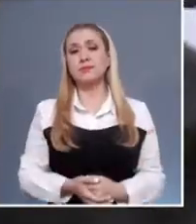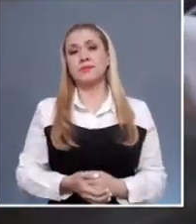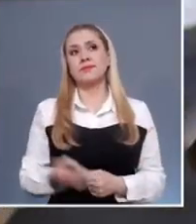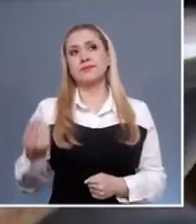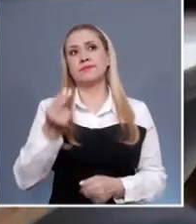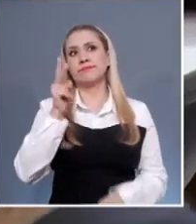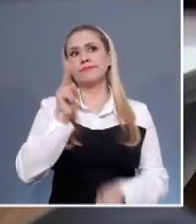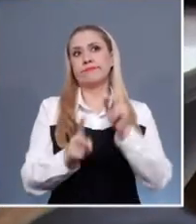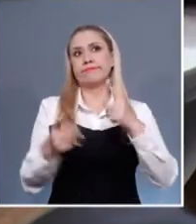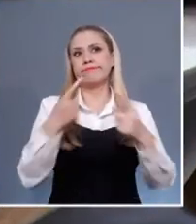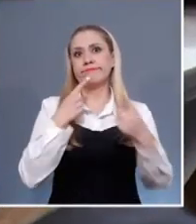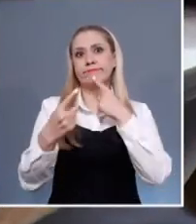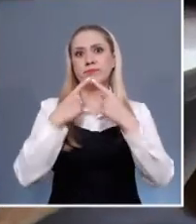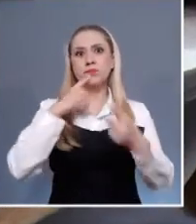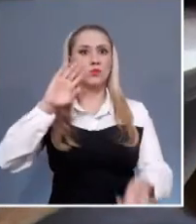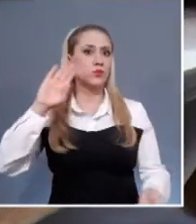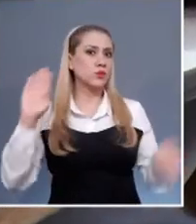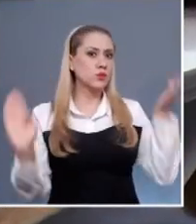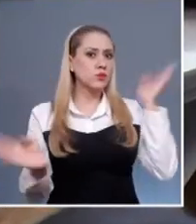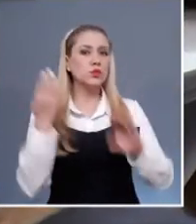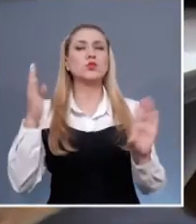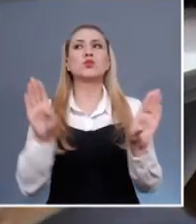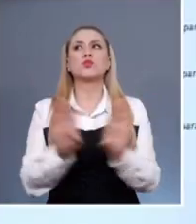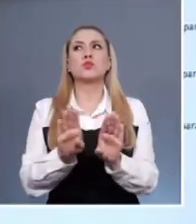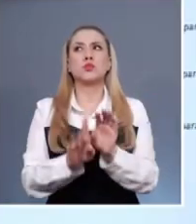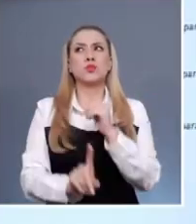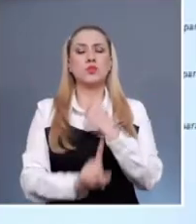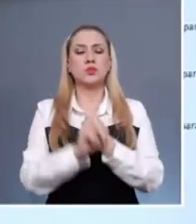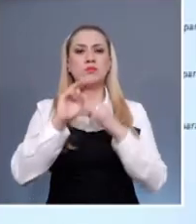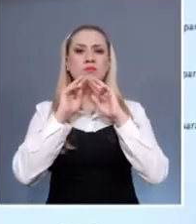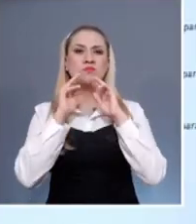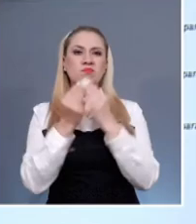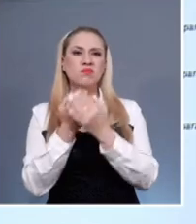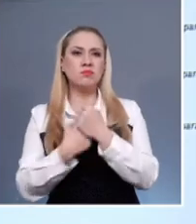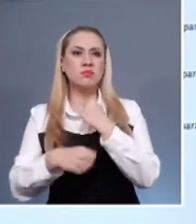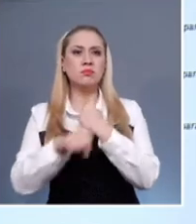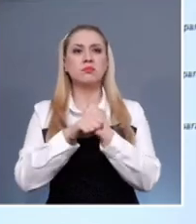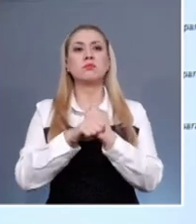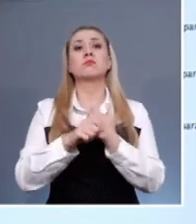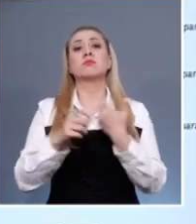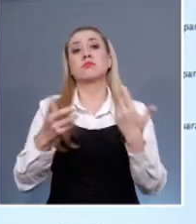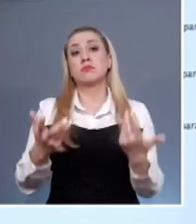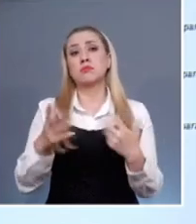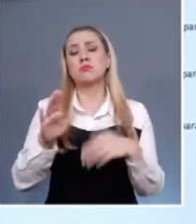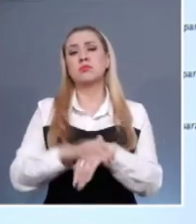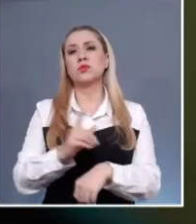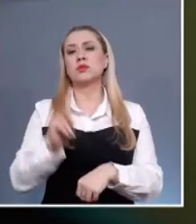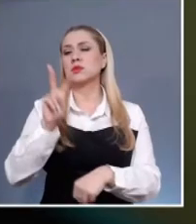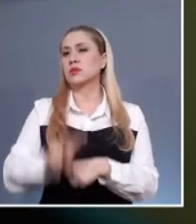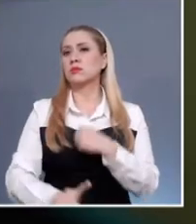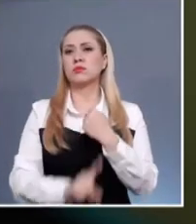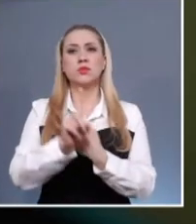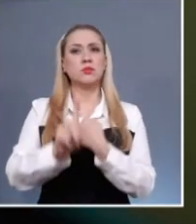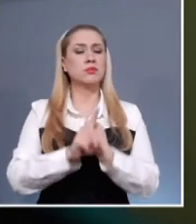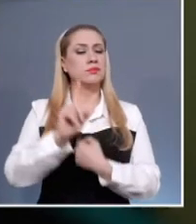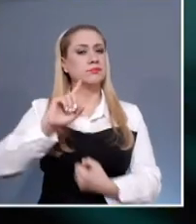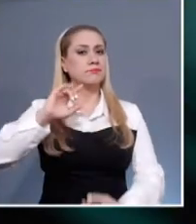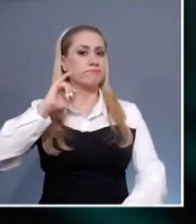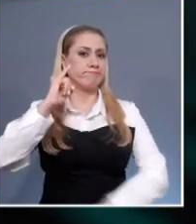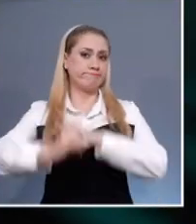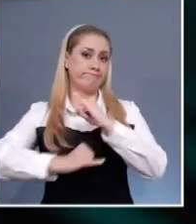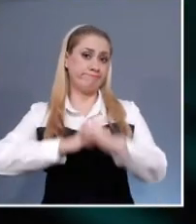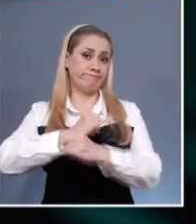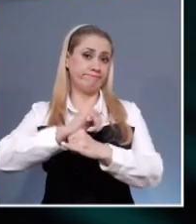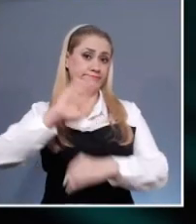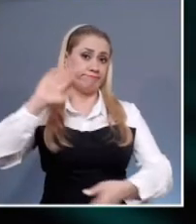para enfrentar de mejor manera la criminalidad organizada al tratarse de un problema internacional. Gautier Migneaux, jefe